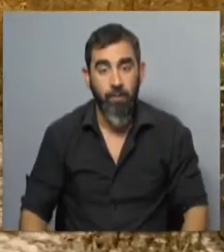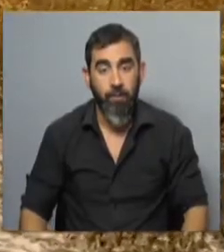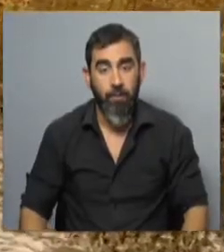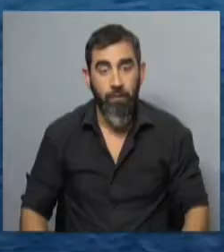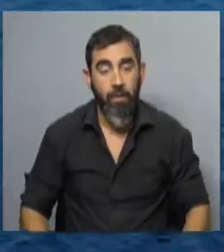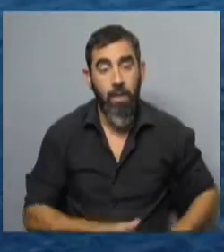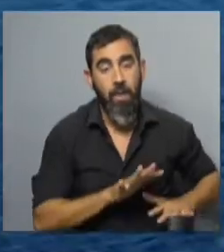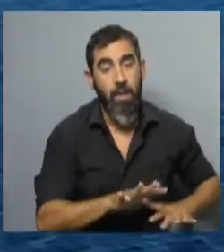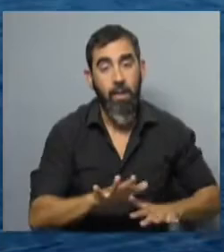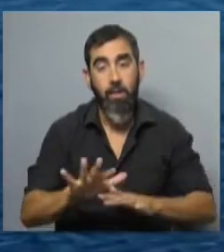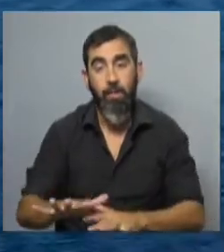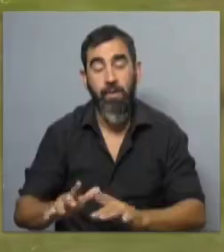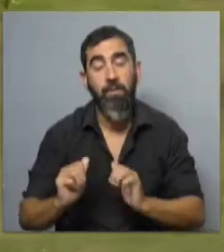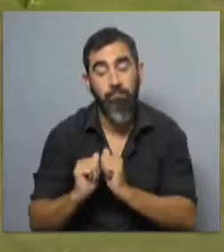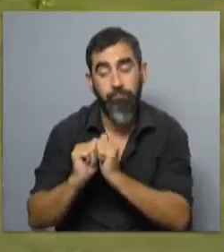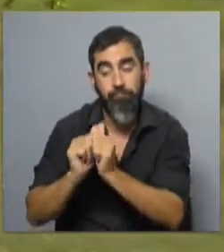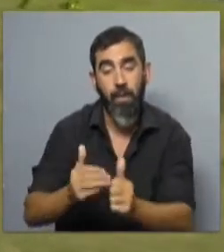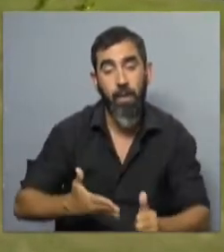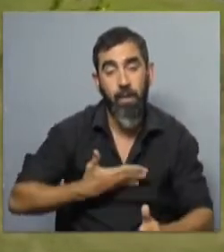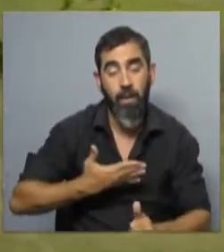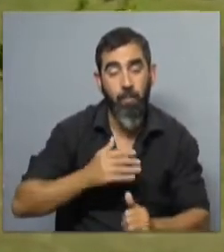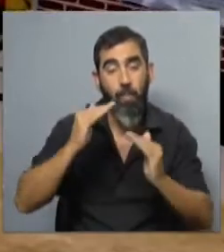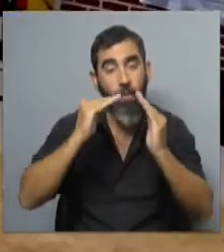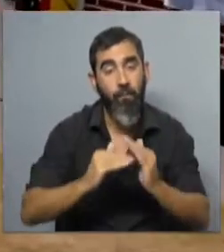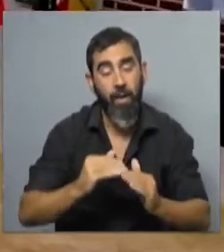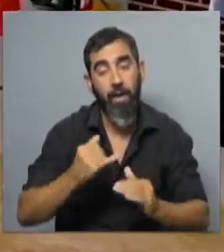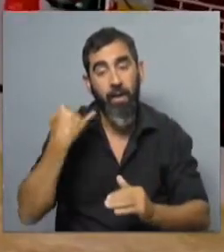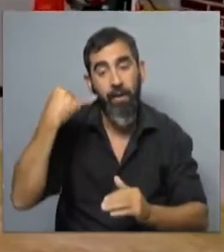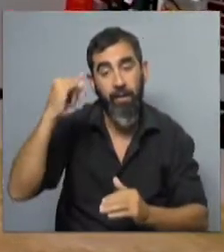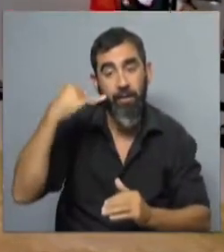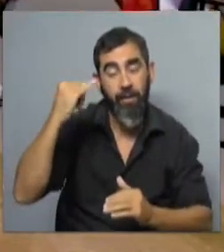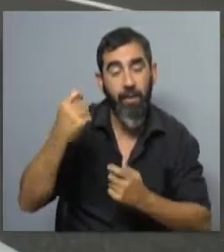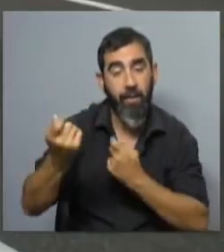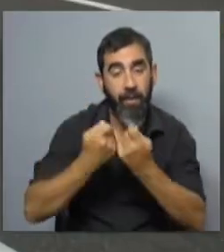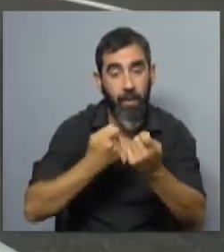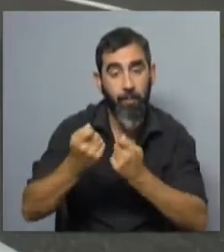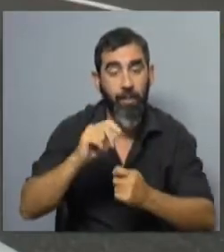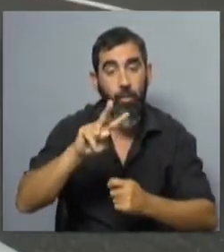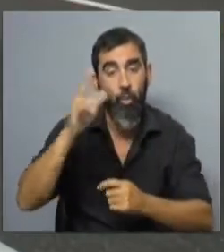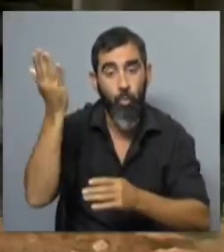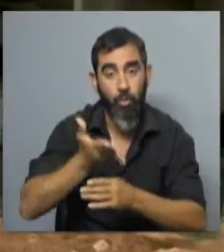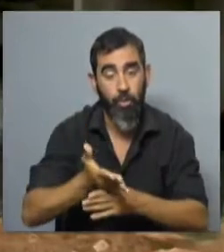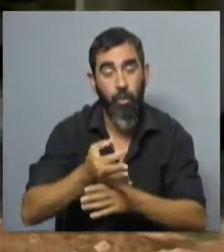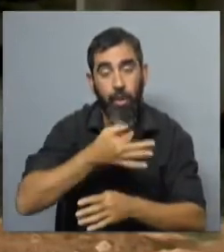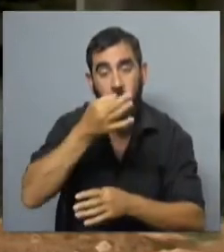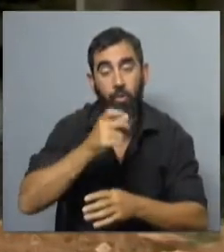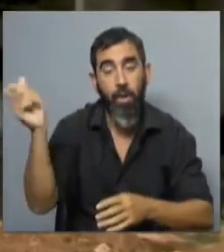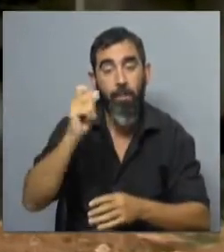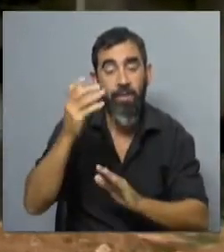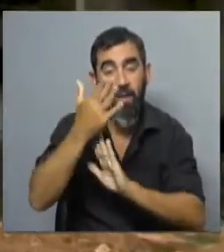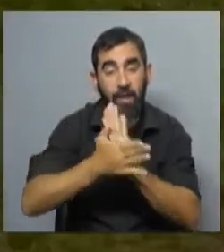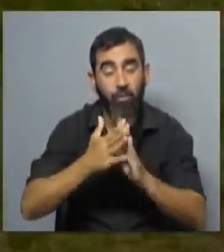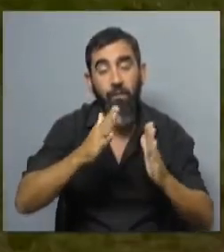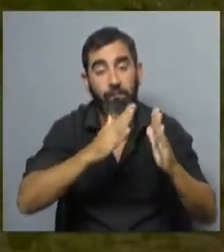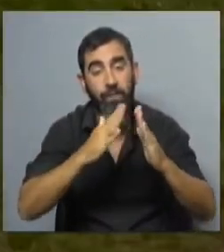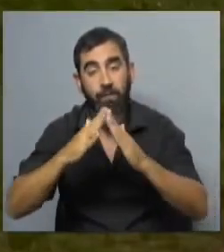La movilización irá acompañada de reclamos como la baja del interés sobre los préstamos otorgados al 2% y la declaración de emergencia nacional a la